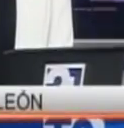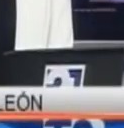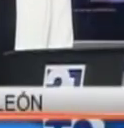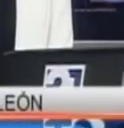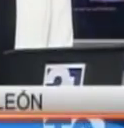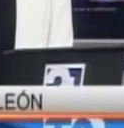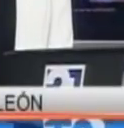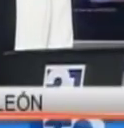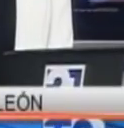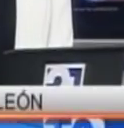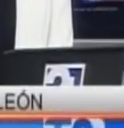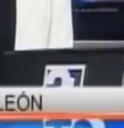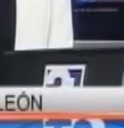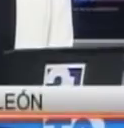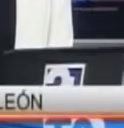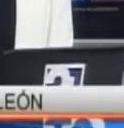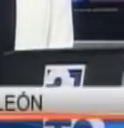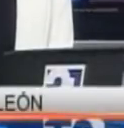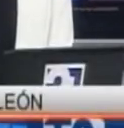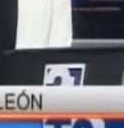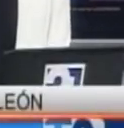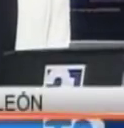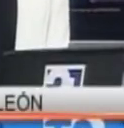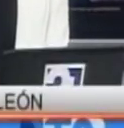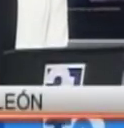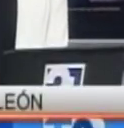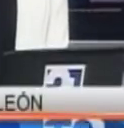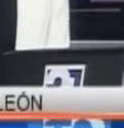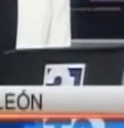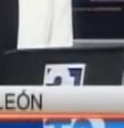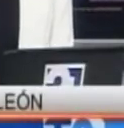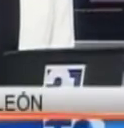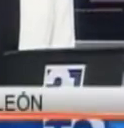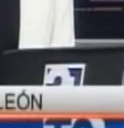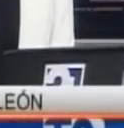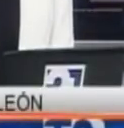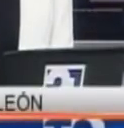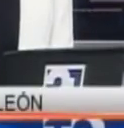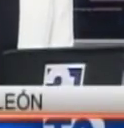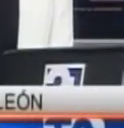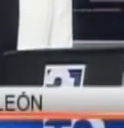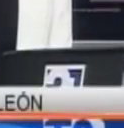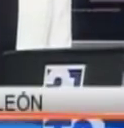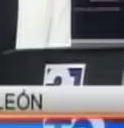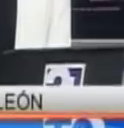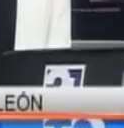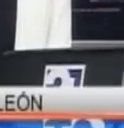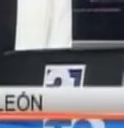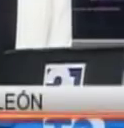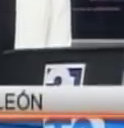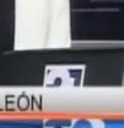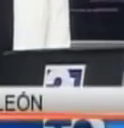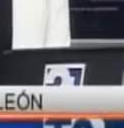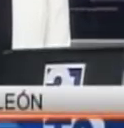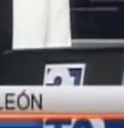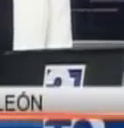y Mauro Toscanini son los nuevos ministros de Defensa y del Interior. Hola, Diana. ¿Qué tal, Milton? Amigos, muy